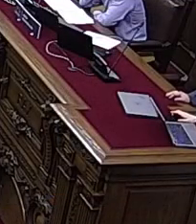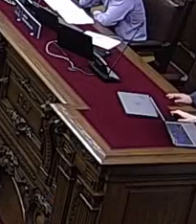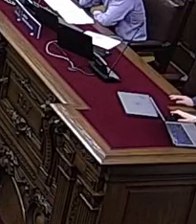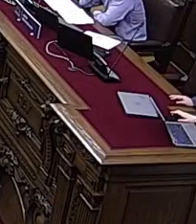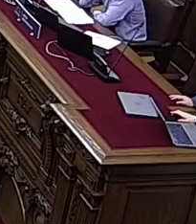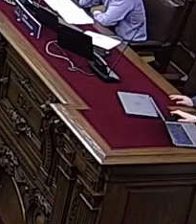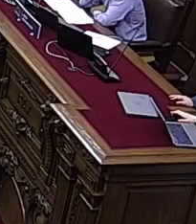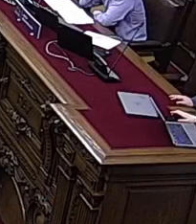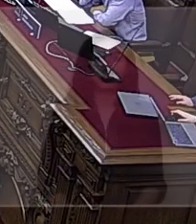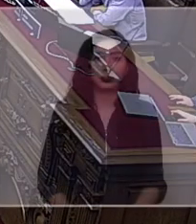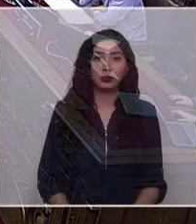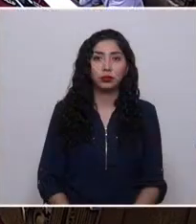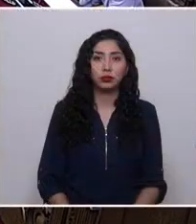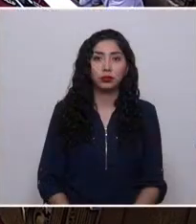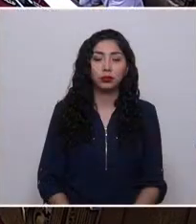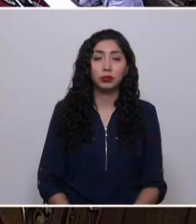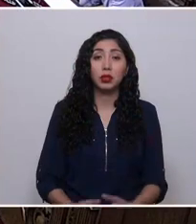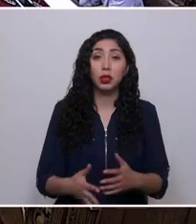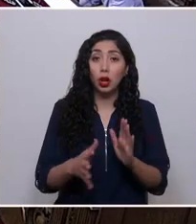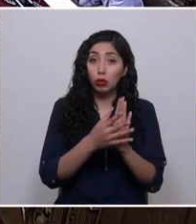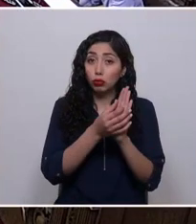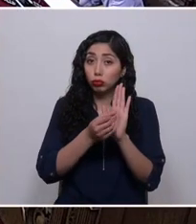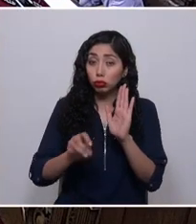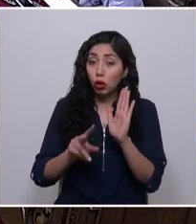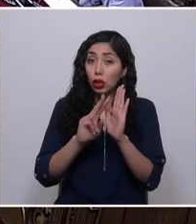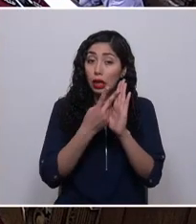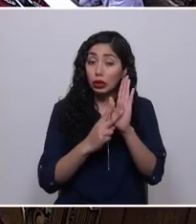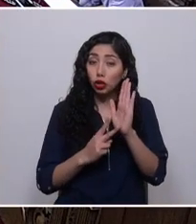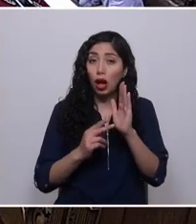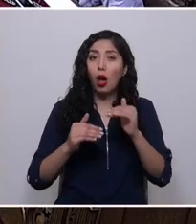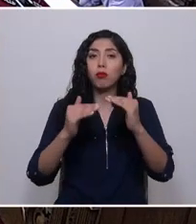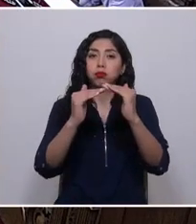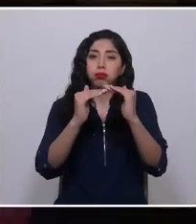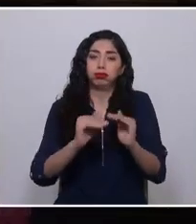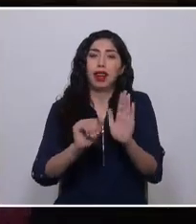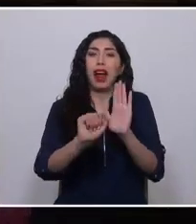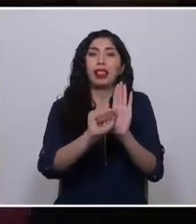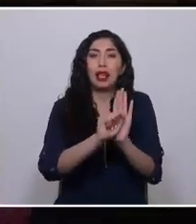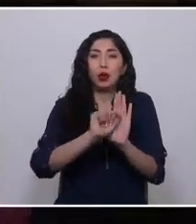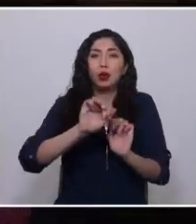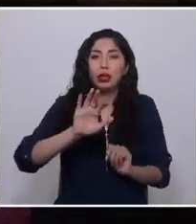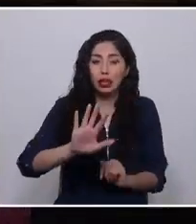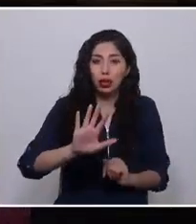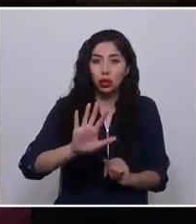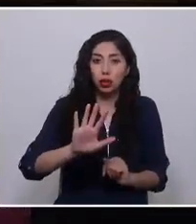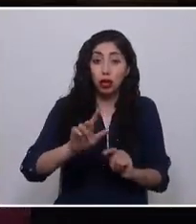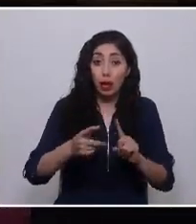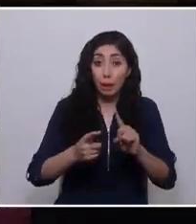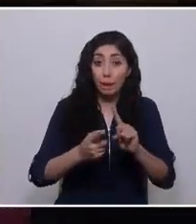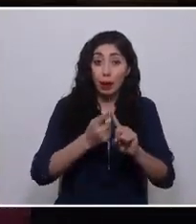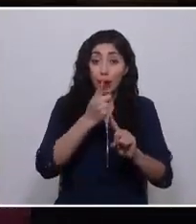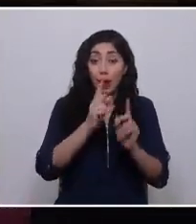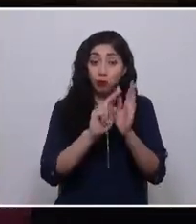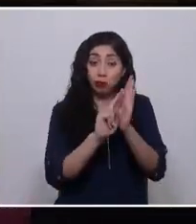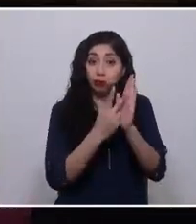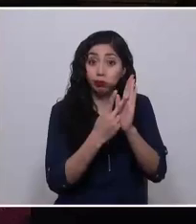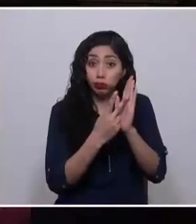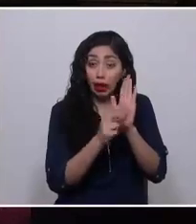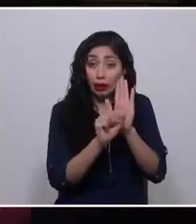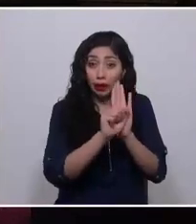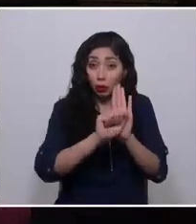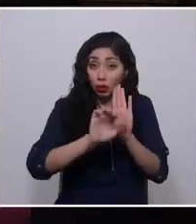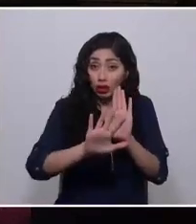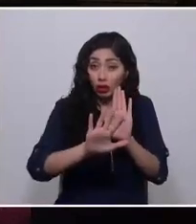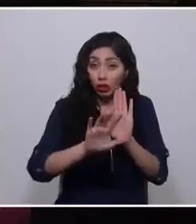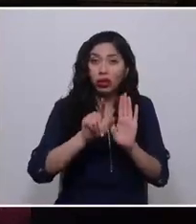Con los retiros de indicaciones pasamos al artículo 5. La primera indicación que incide en el artículo 5 es